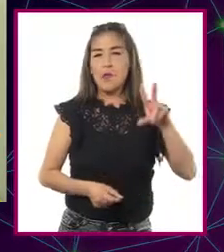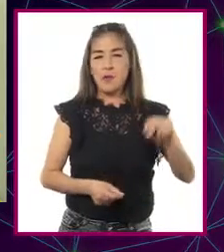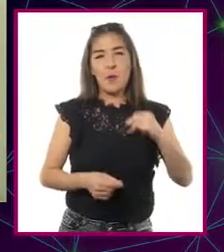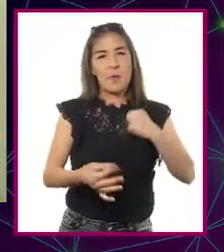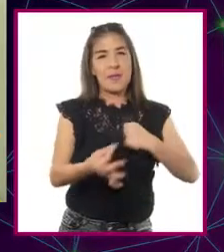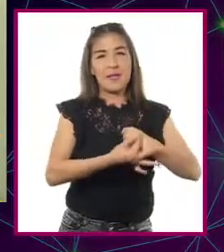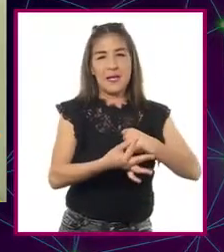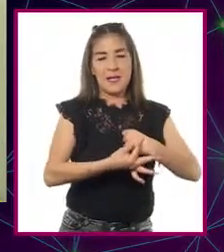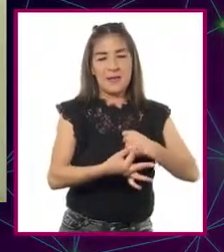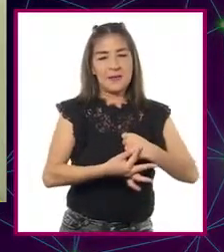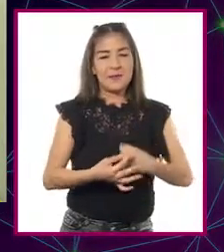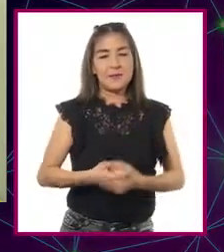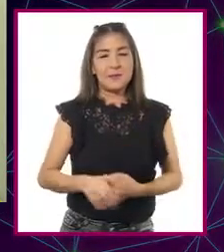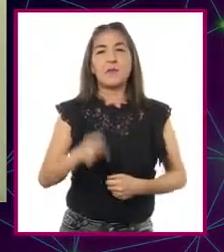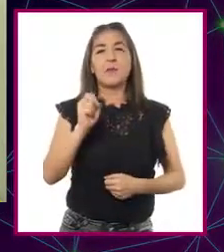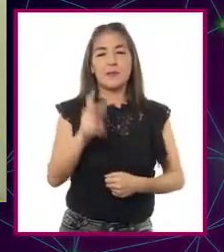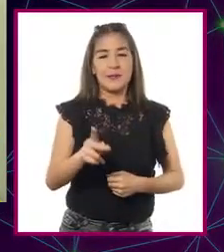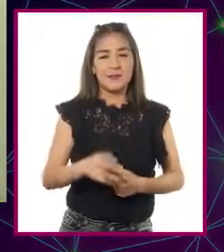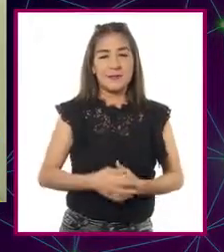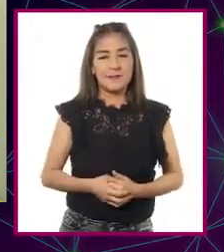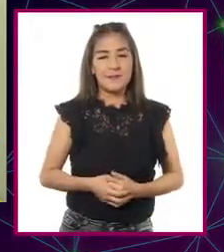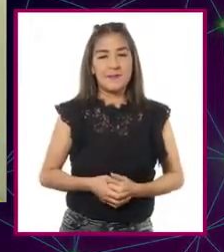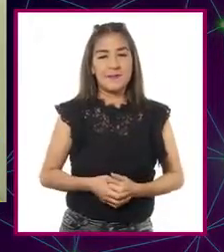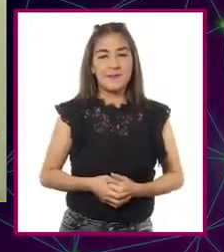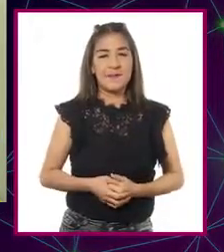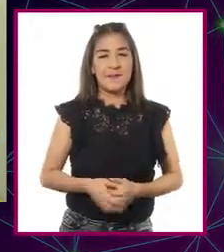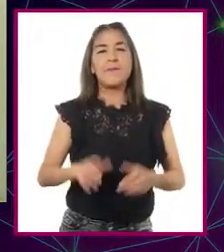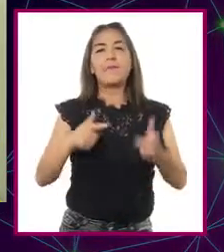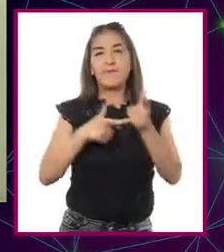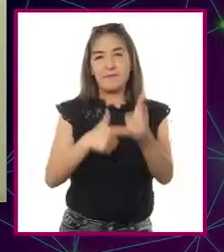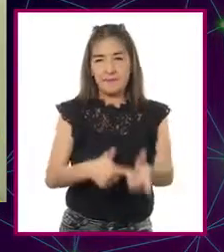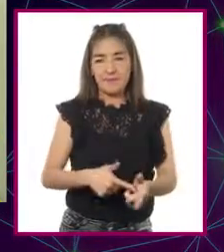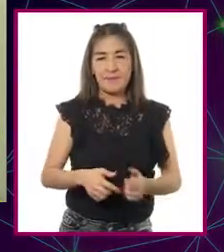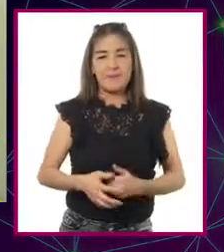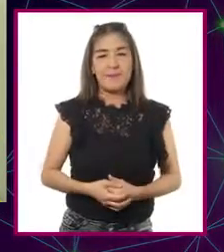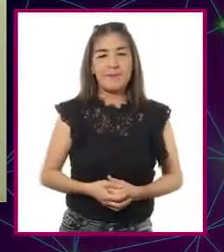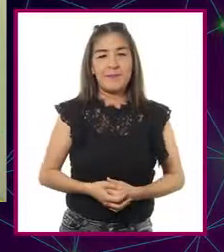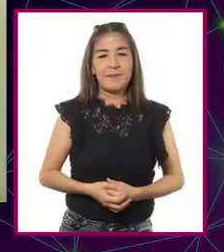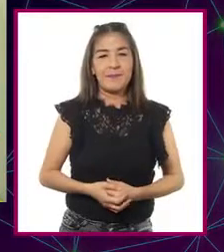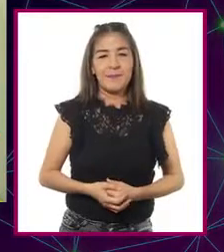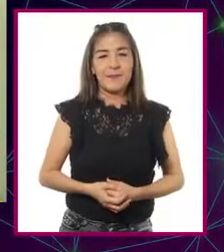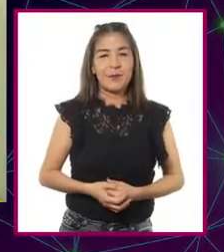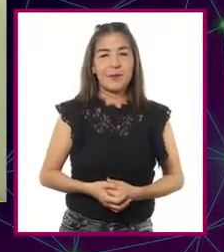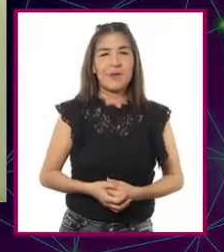no metales. Muy bien. Vamos a continuar.